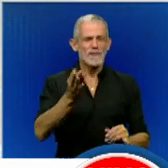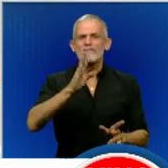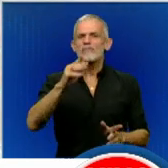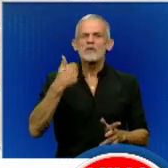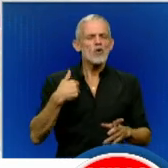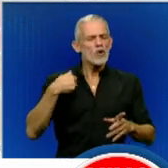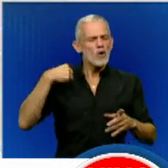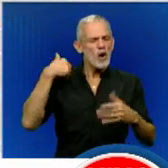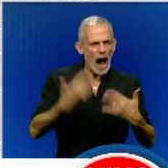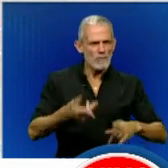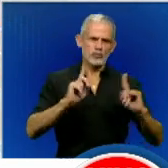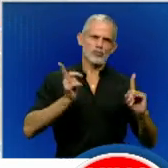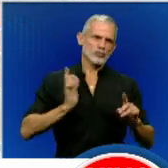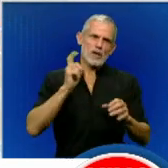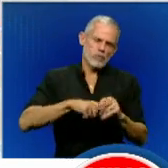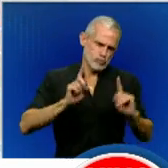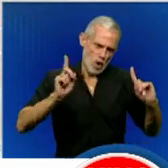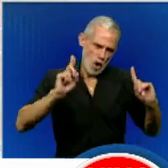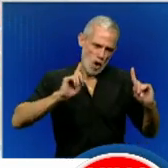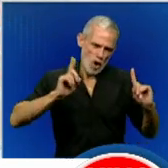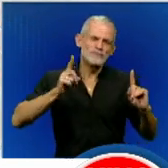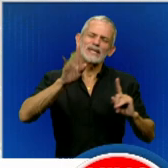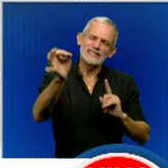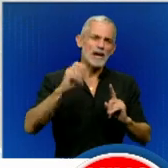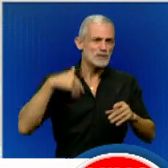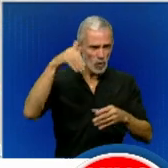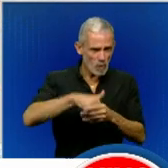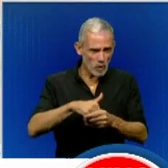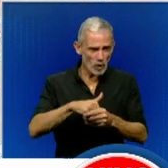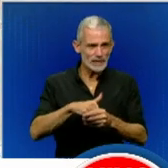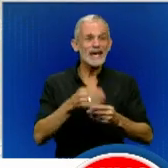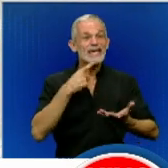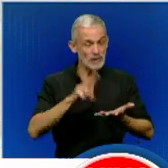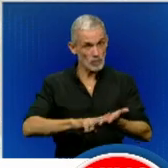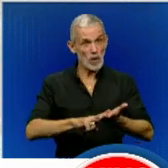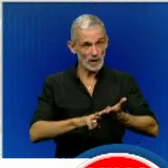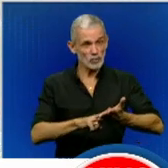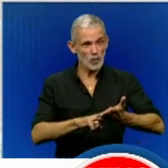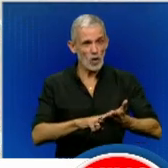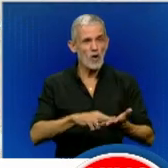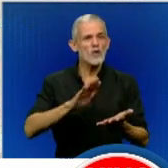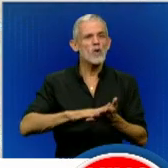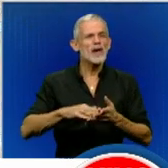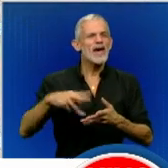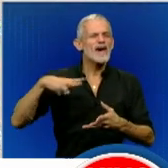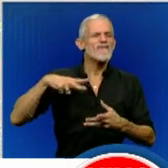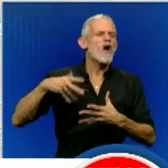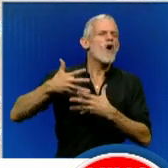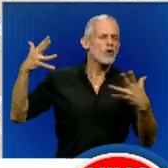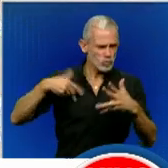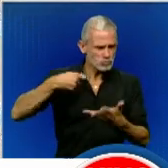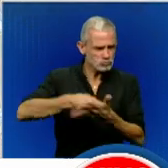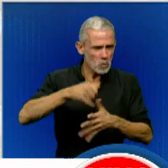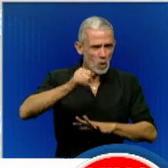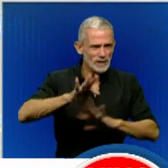adhiero y ustedes saben que no adhiero yo voté el impuesto a las grandes fortunas por